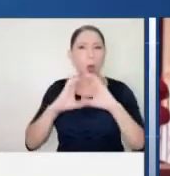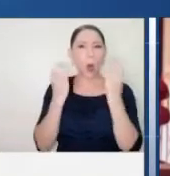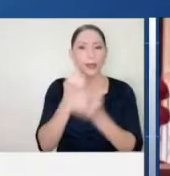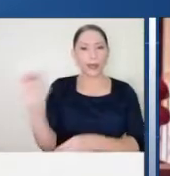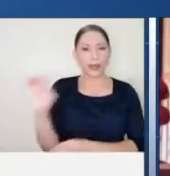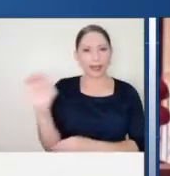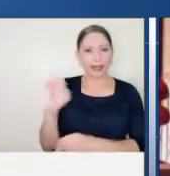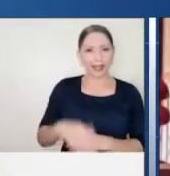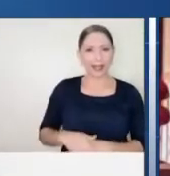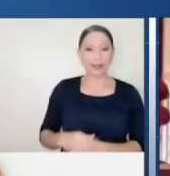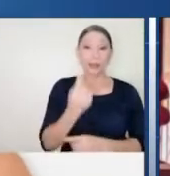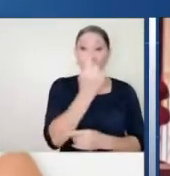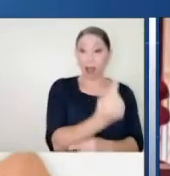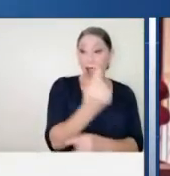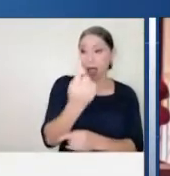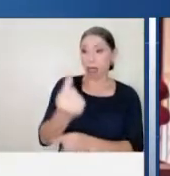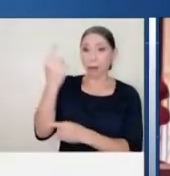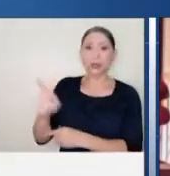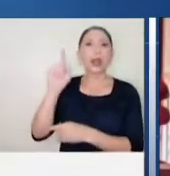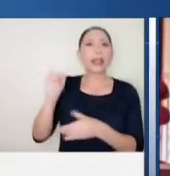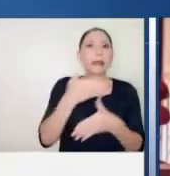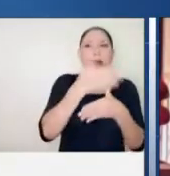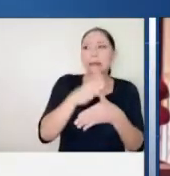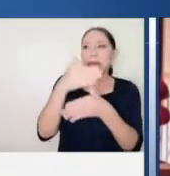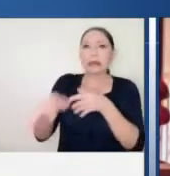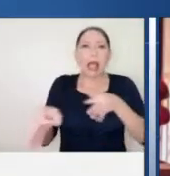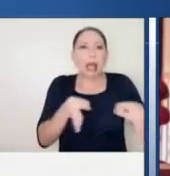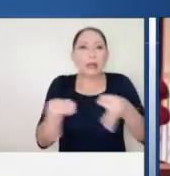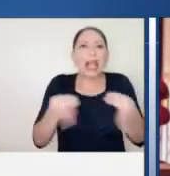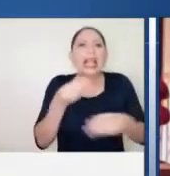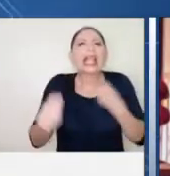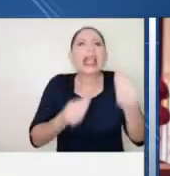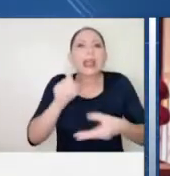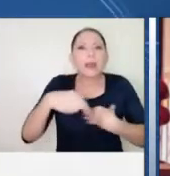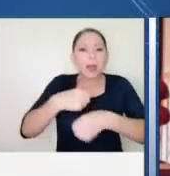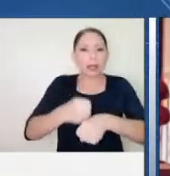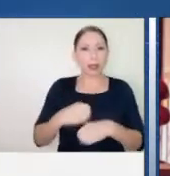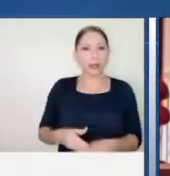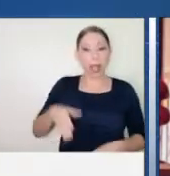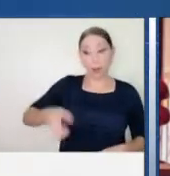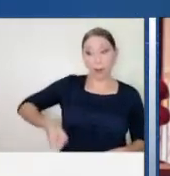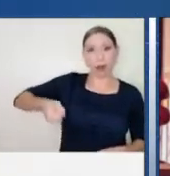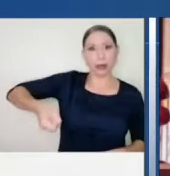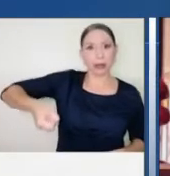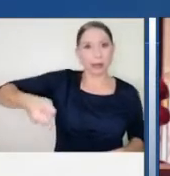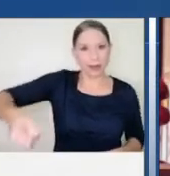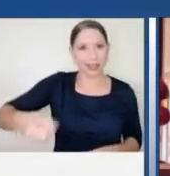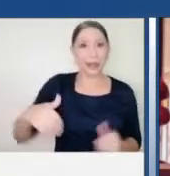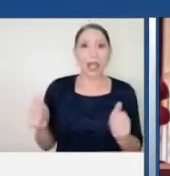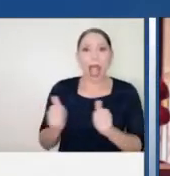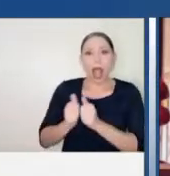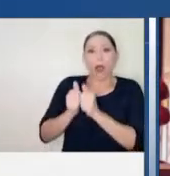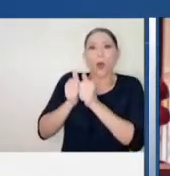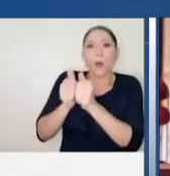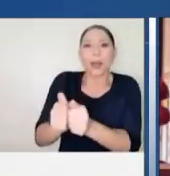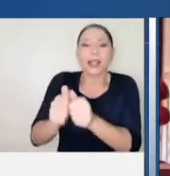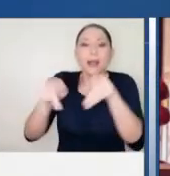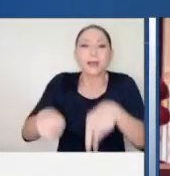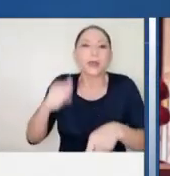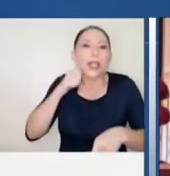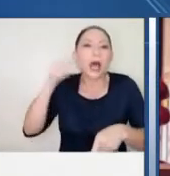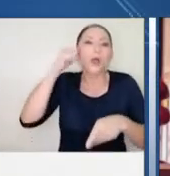distanciamiento. Y la tercera es que en el primer ejercicio, nosotros en la evaluación que hacemos de la